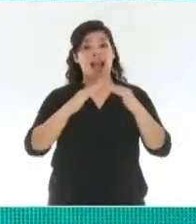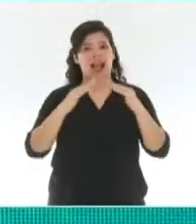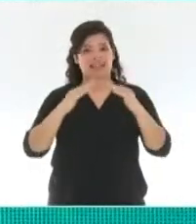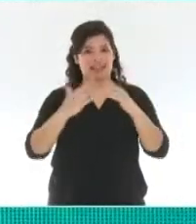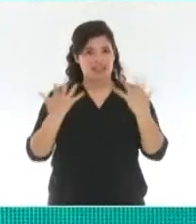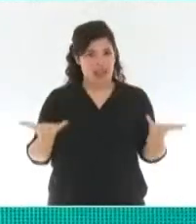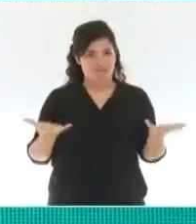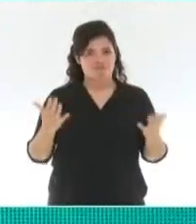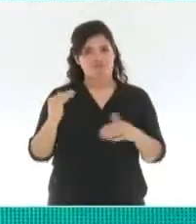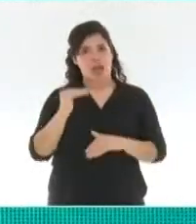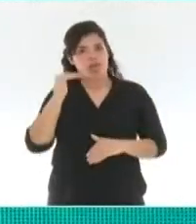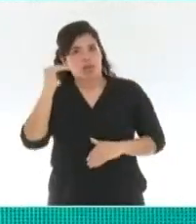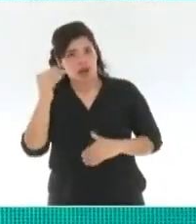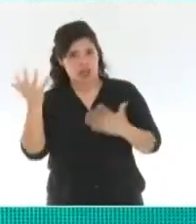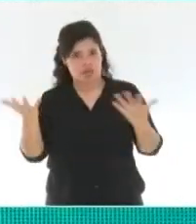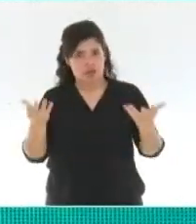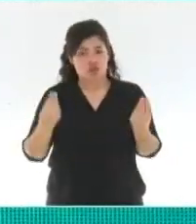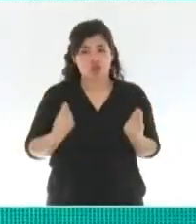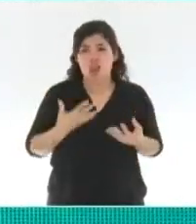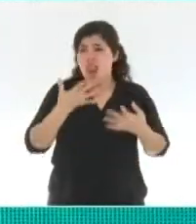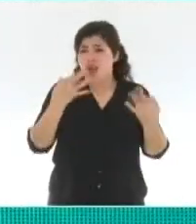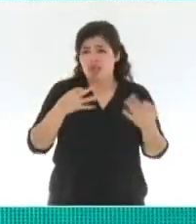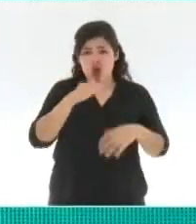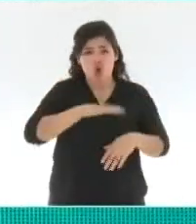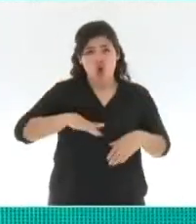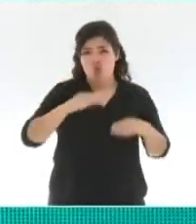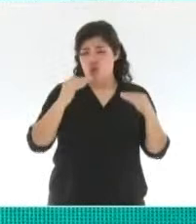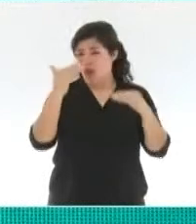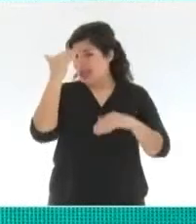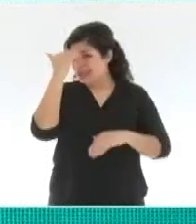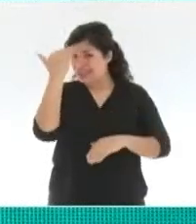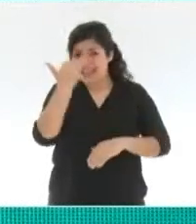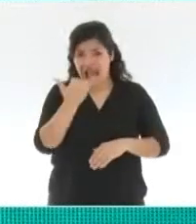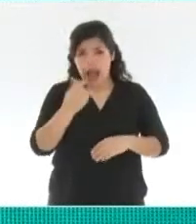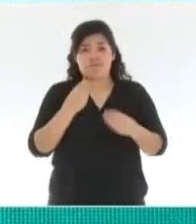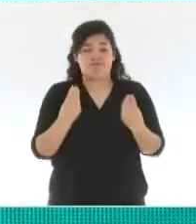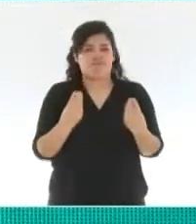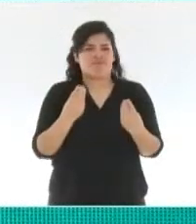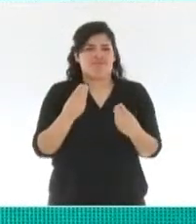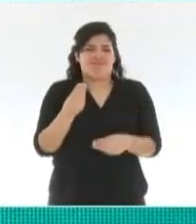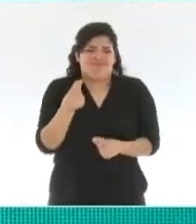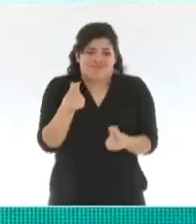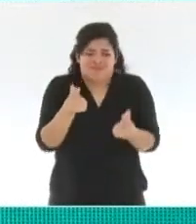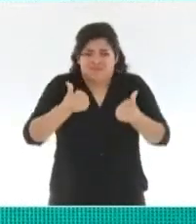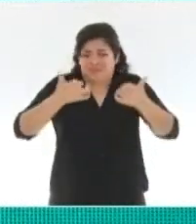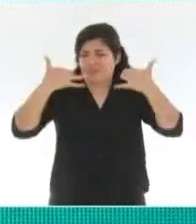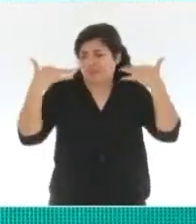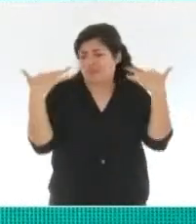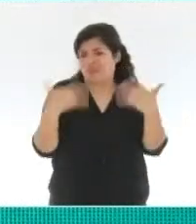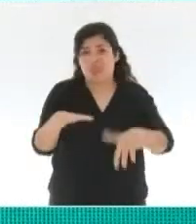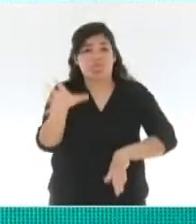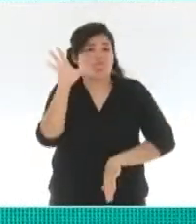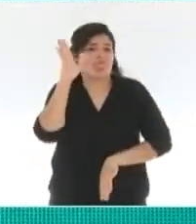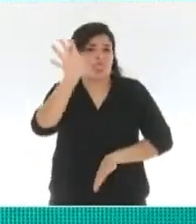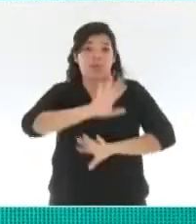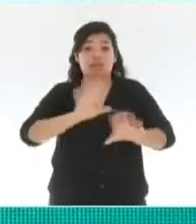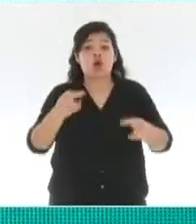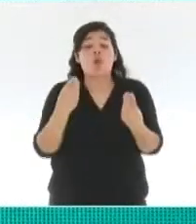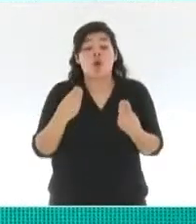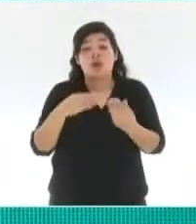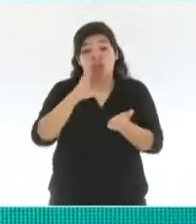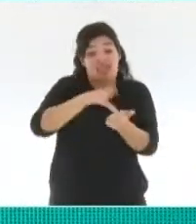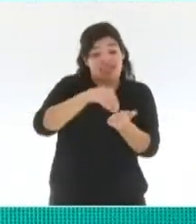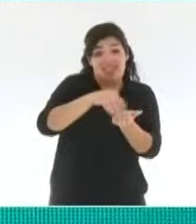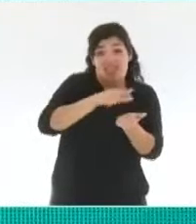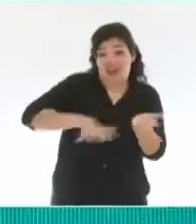15 las dos caras de una misma moneda que se representa en por un lado el encarecimiento de los precios producto de la revalorización de las tierras como es el caso